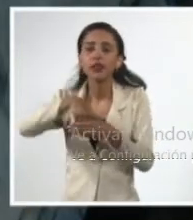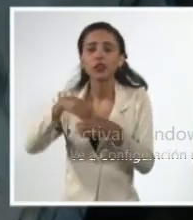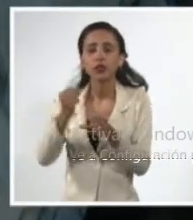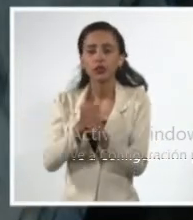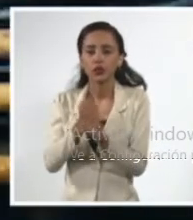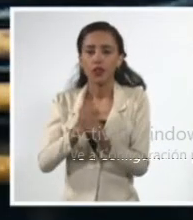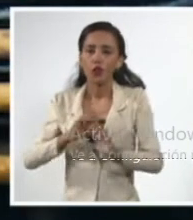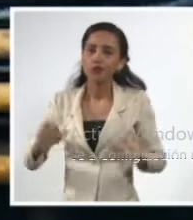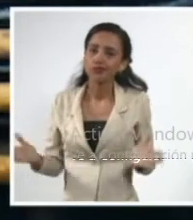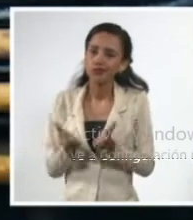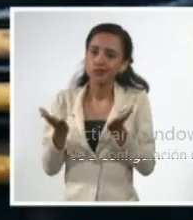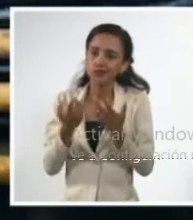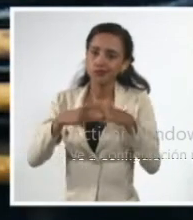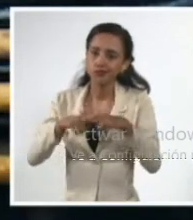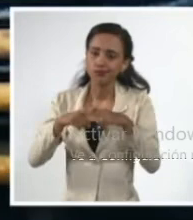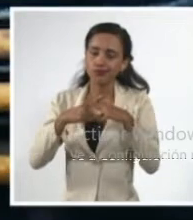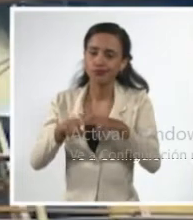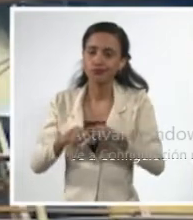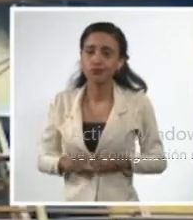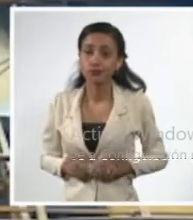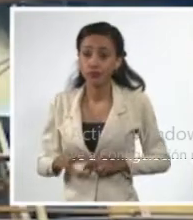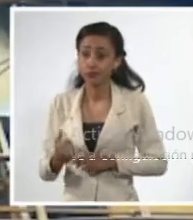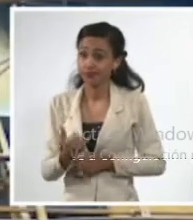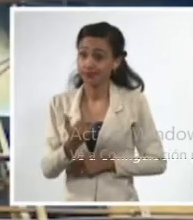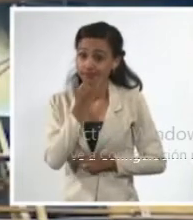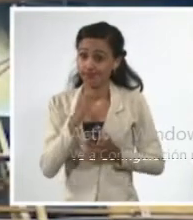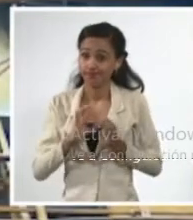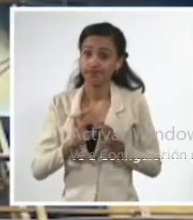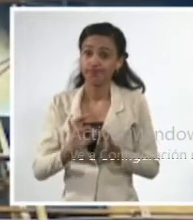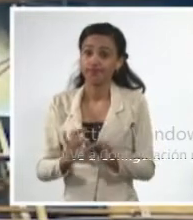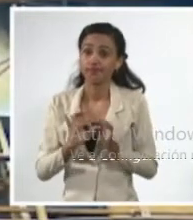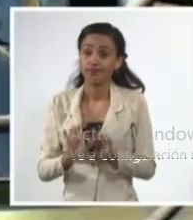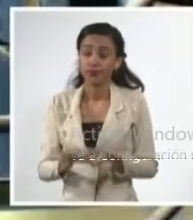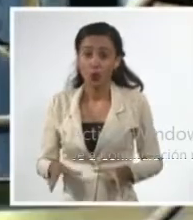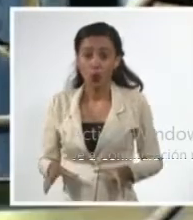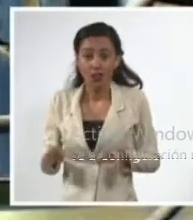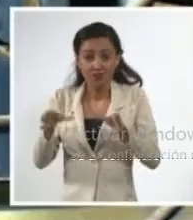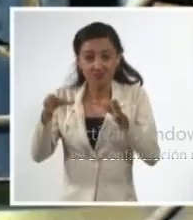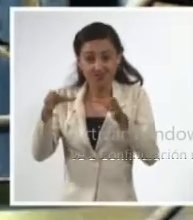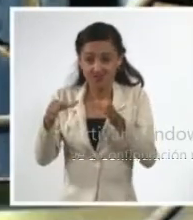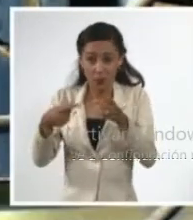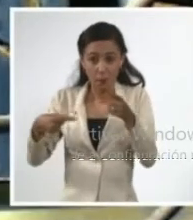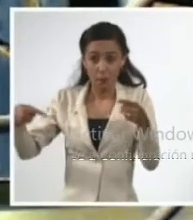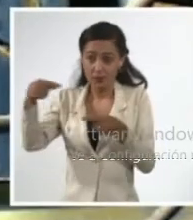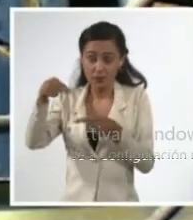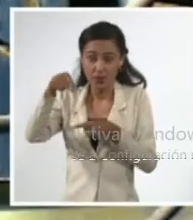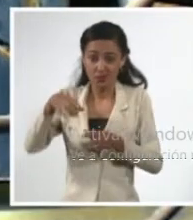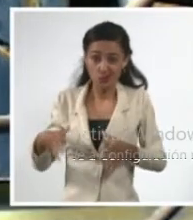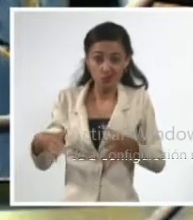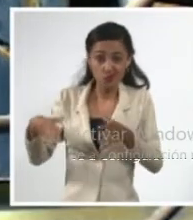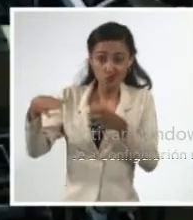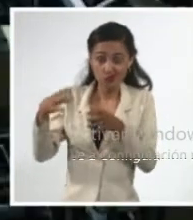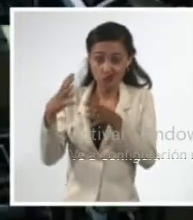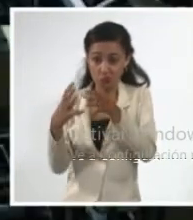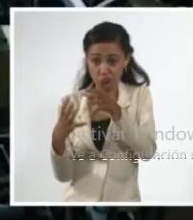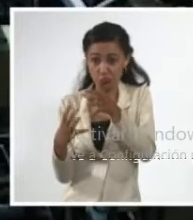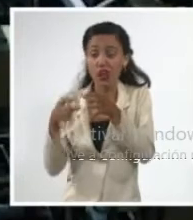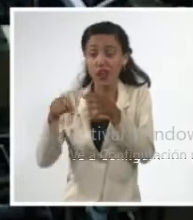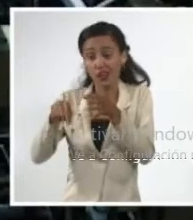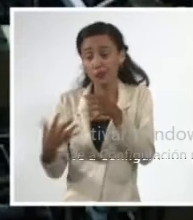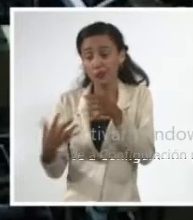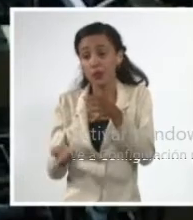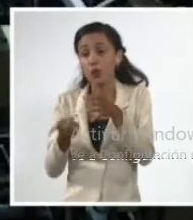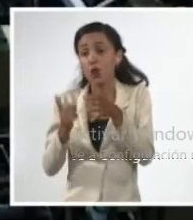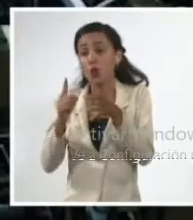de recuperación. Un daño significativo en una de las columnas principales de la caldera. Pues esa columna fluyó casi